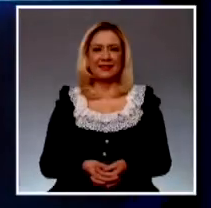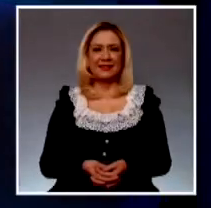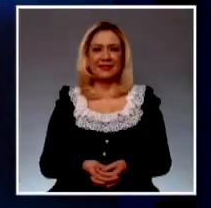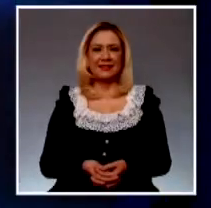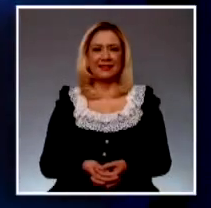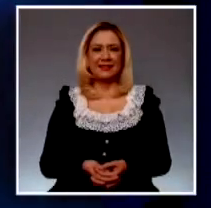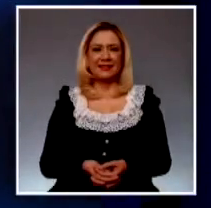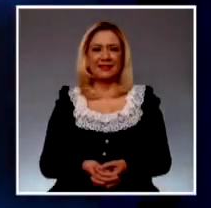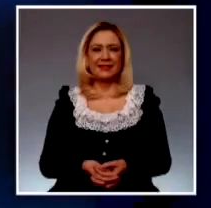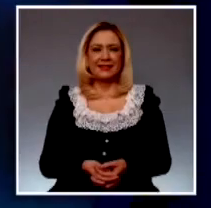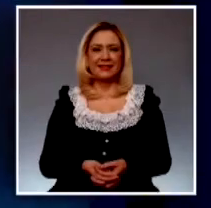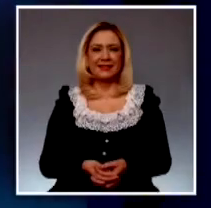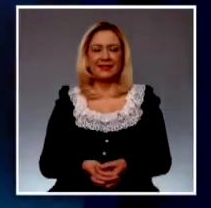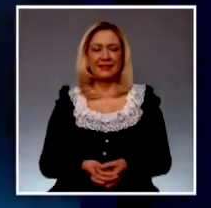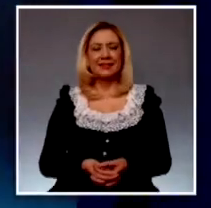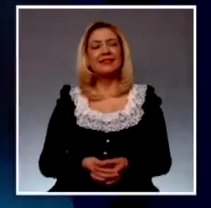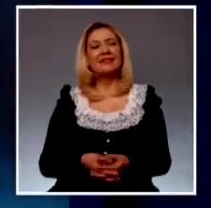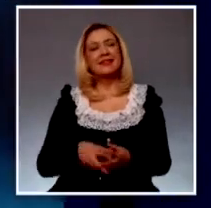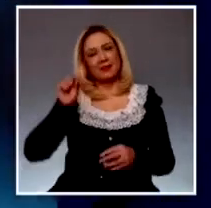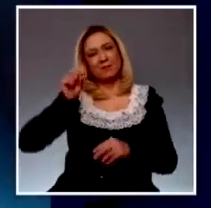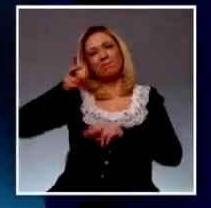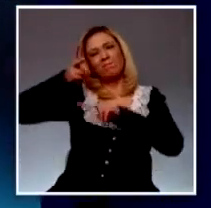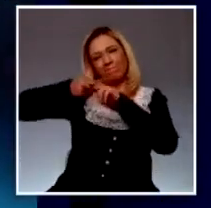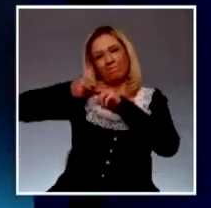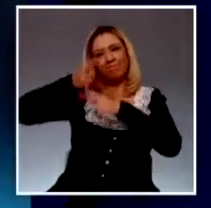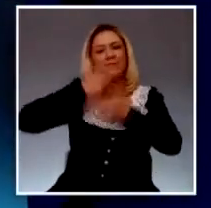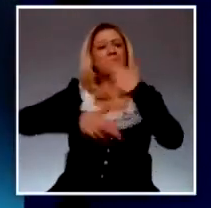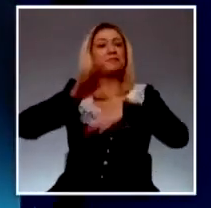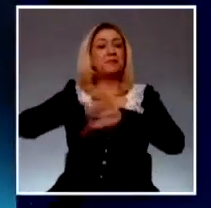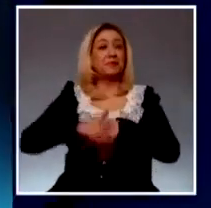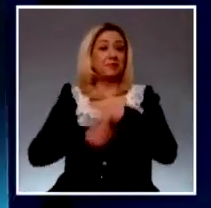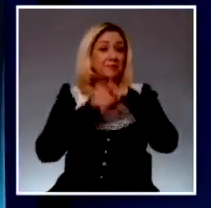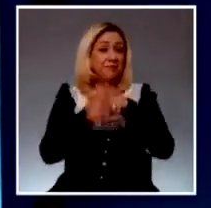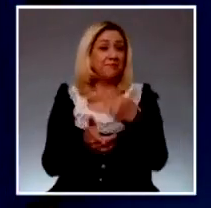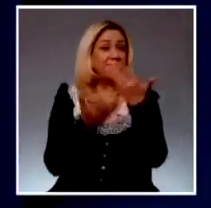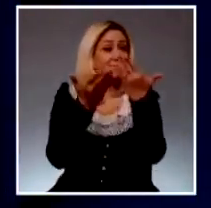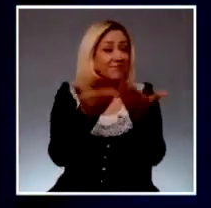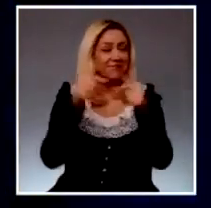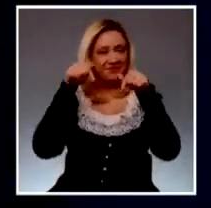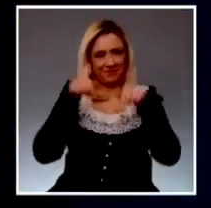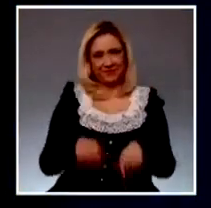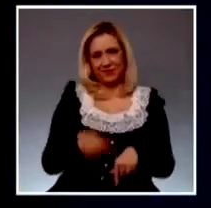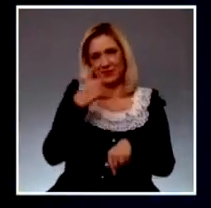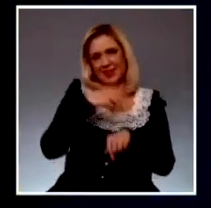Es momento de hacer una pausa, pero regresamos con más noticias. Estamos en Semanario Judicial.